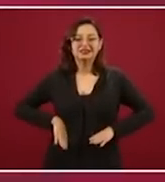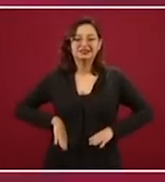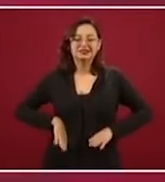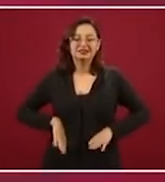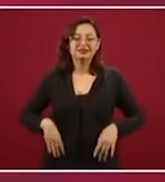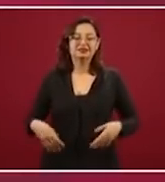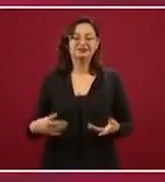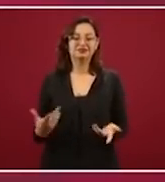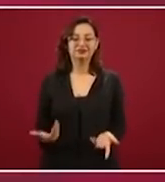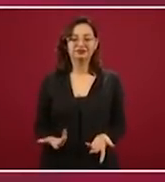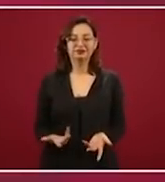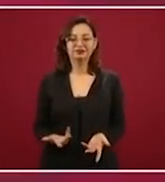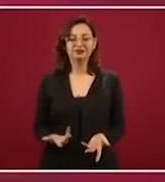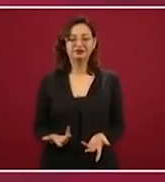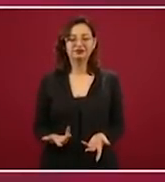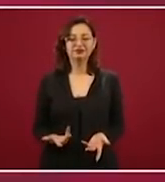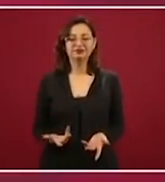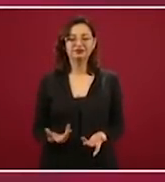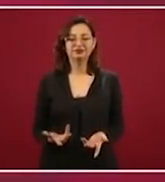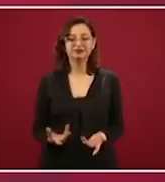podemos